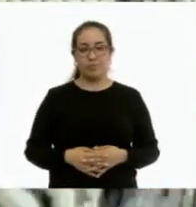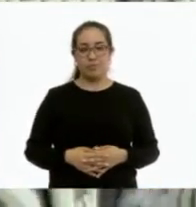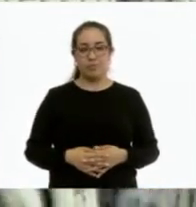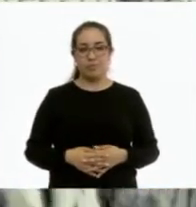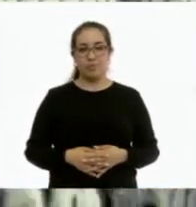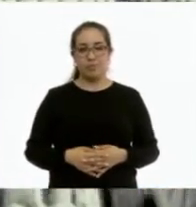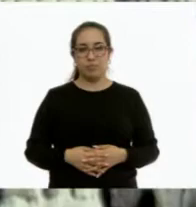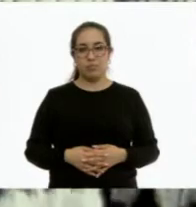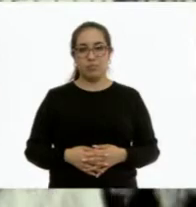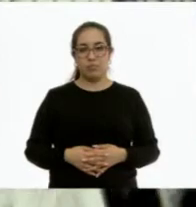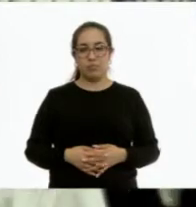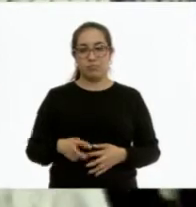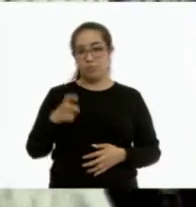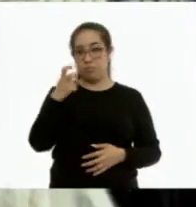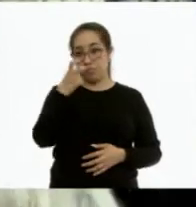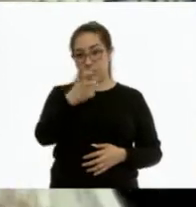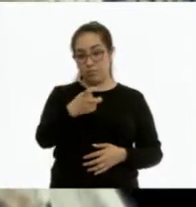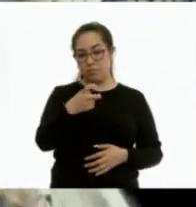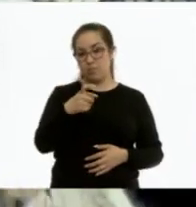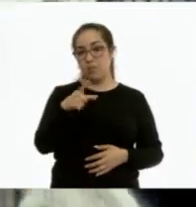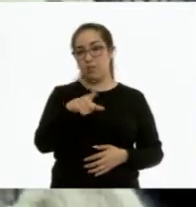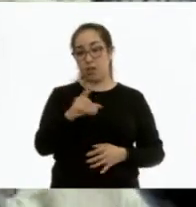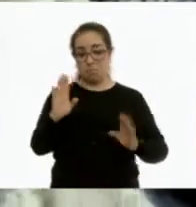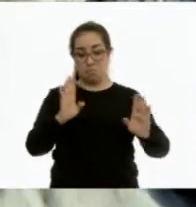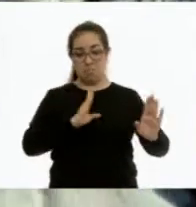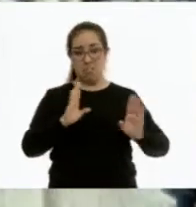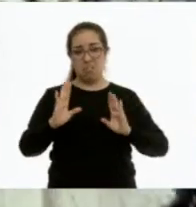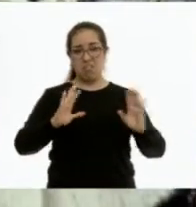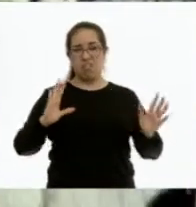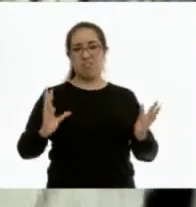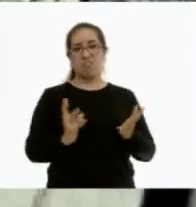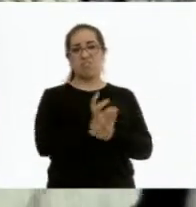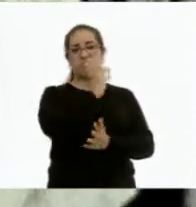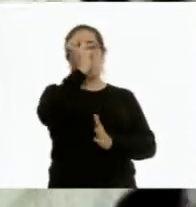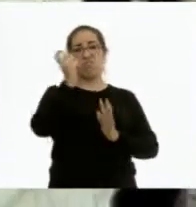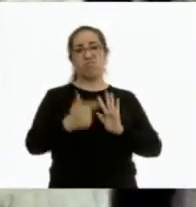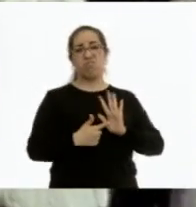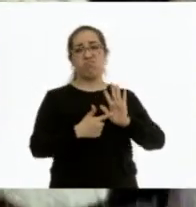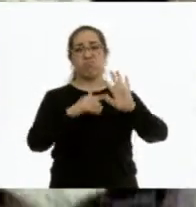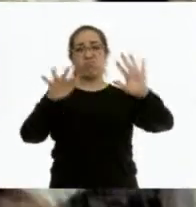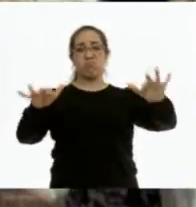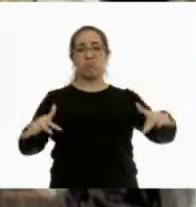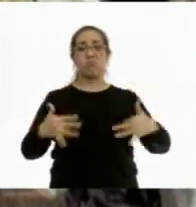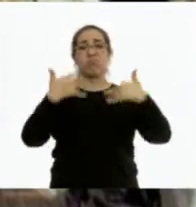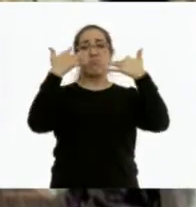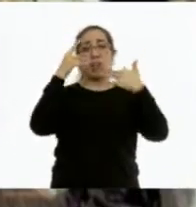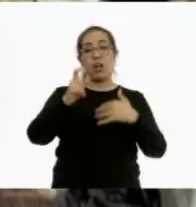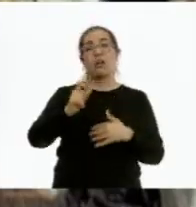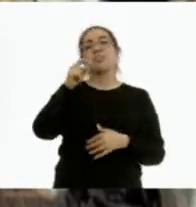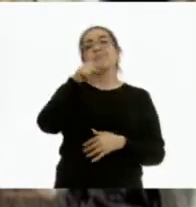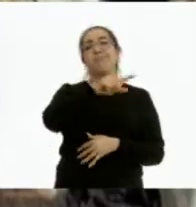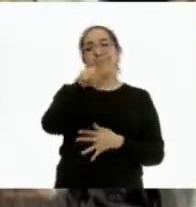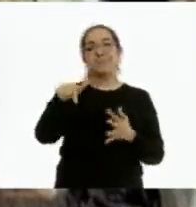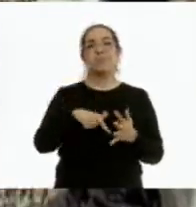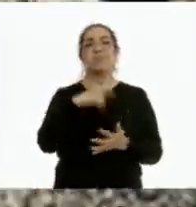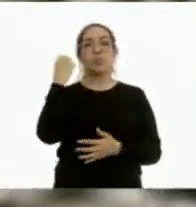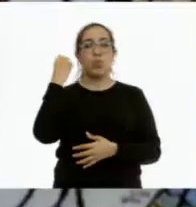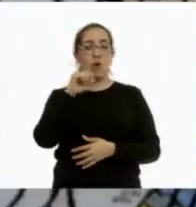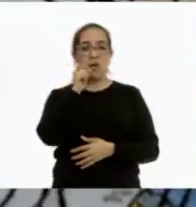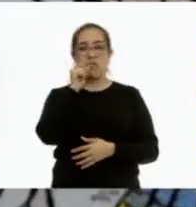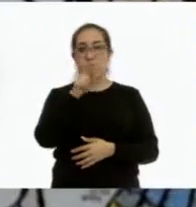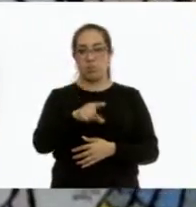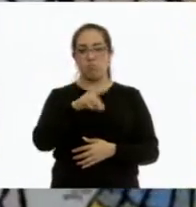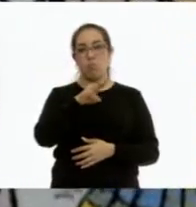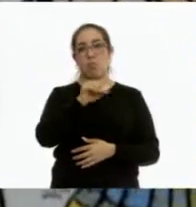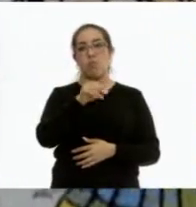La exaltación pública de la victoria militar se repite en diversos sitios influidos por Monte Albán y da cuenta de la importancia que